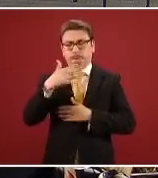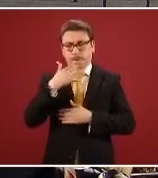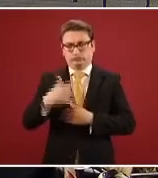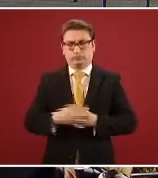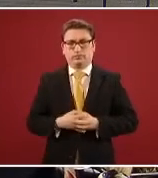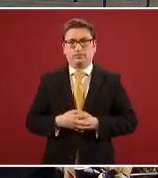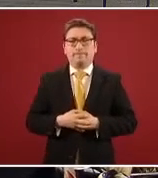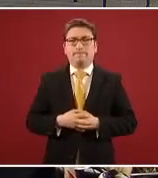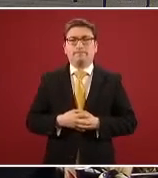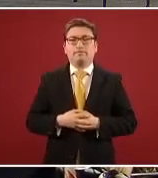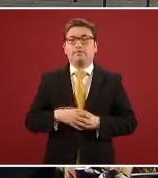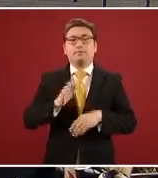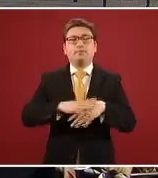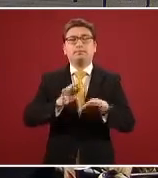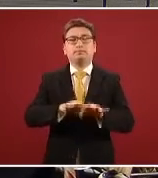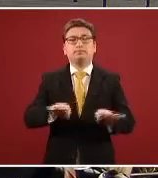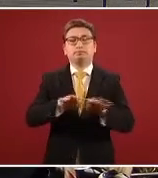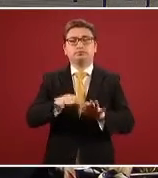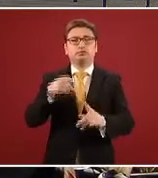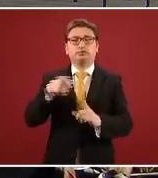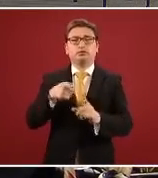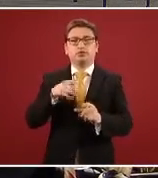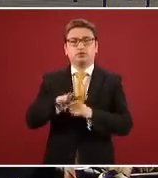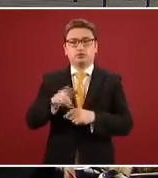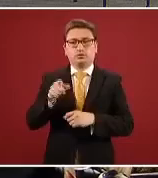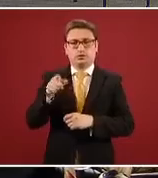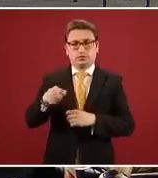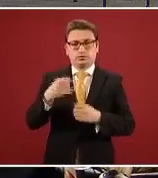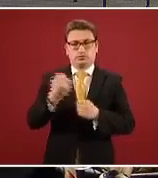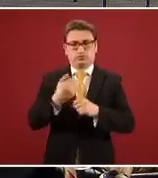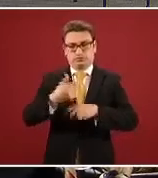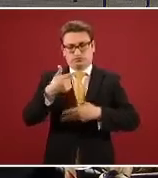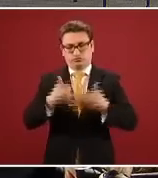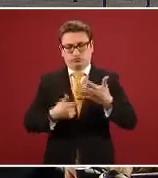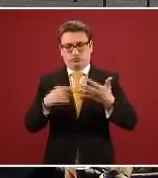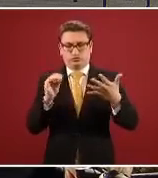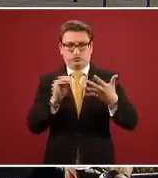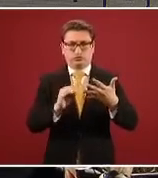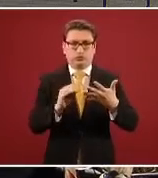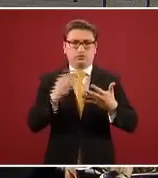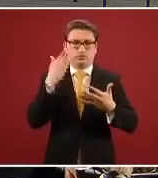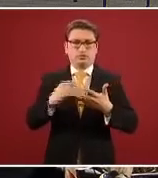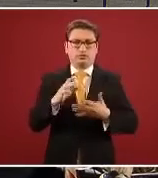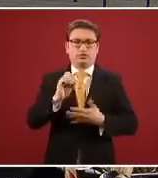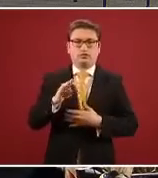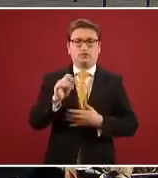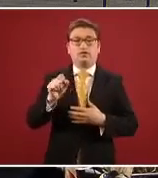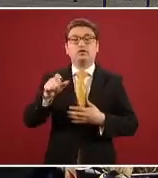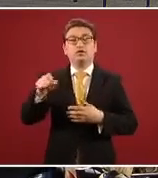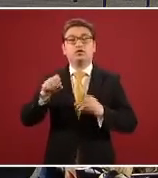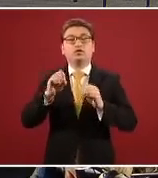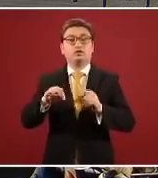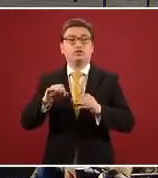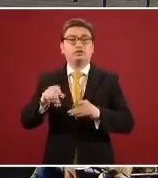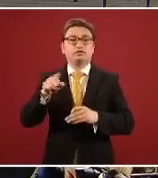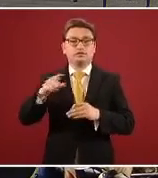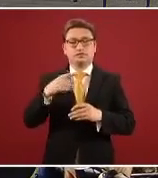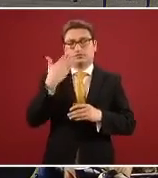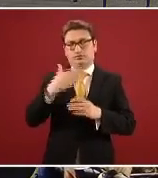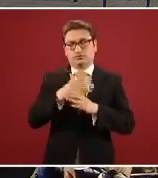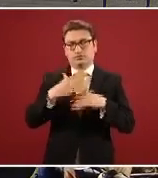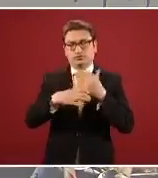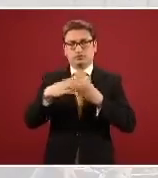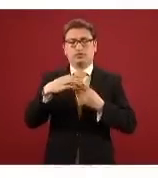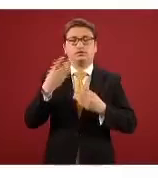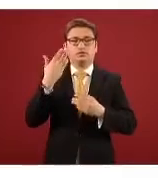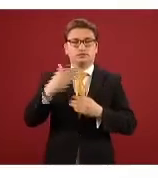la parte más relevante es que se encuentra también listado con OFAC, con la Oficina de Bienes Extranjeros del